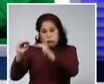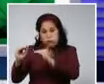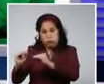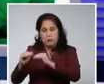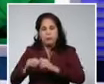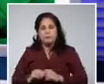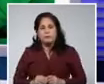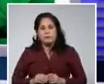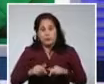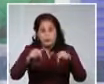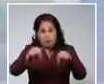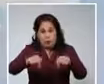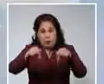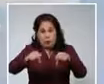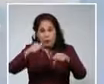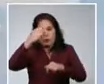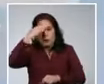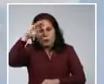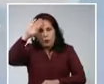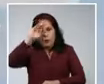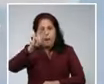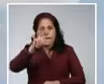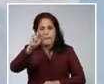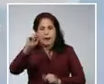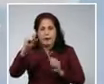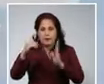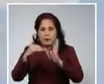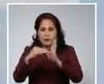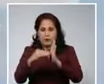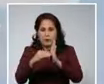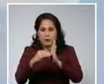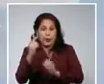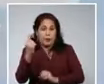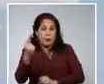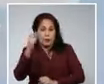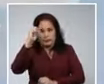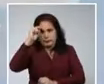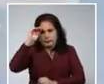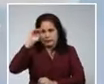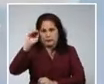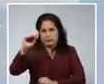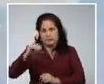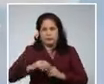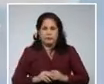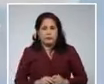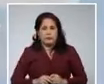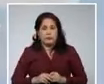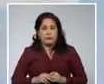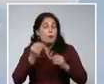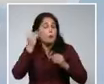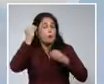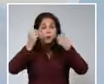el día de hoy en Cuba, 20.000, un paciente ingresado, sospechosos